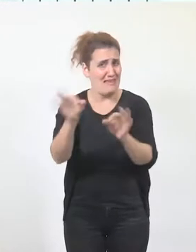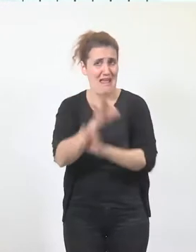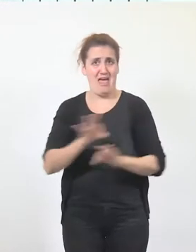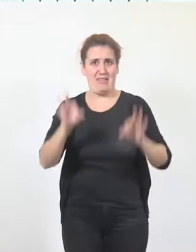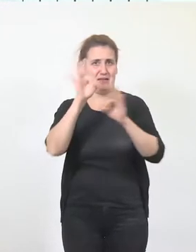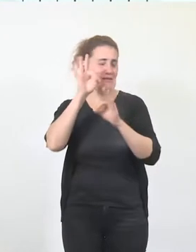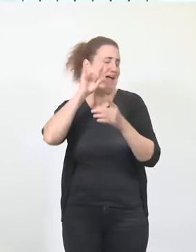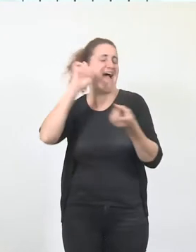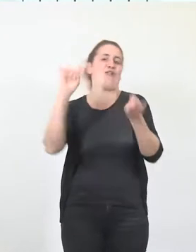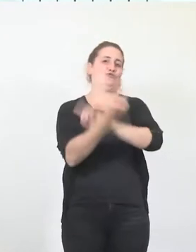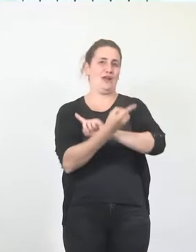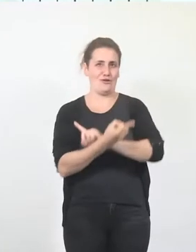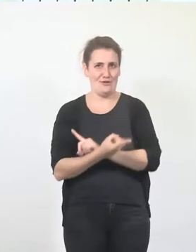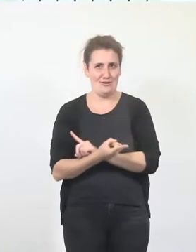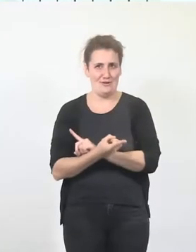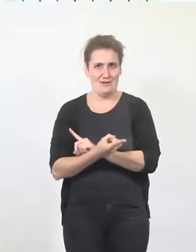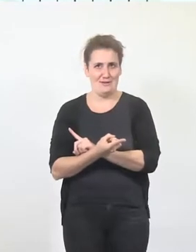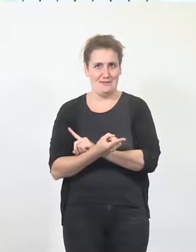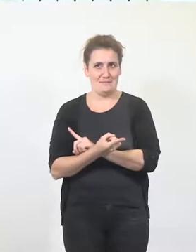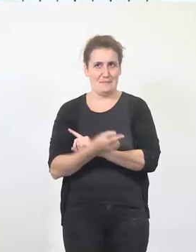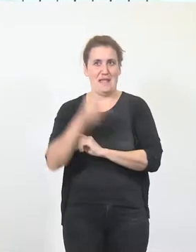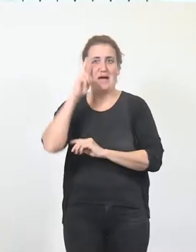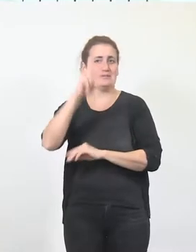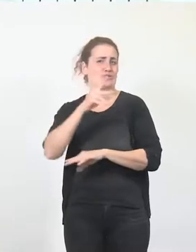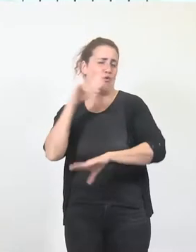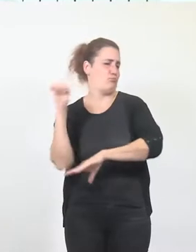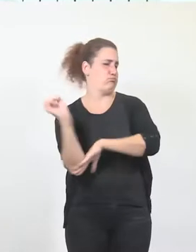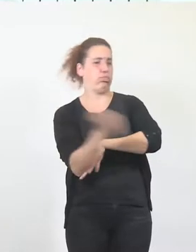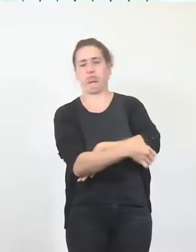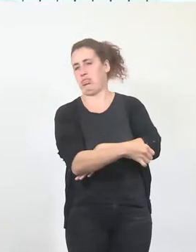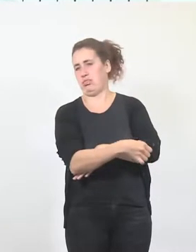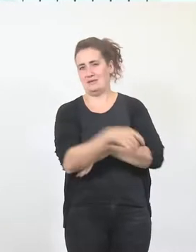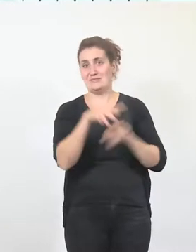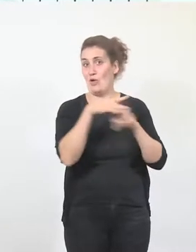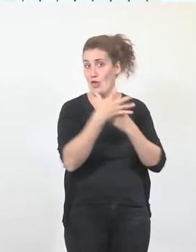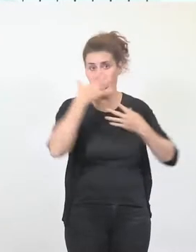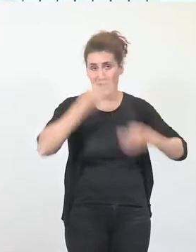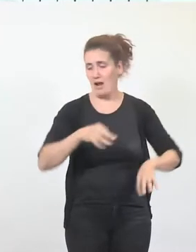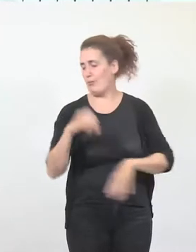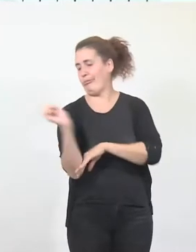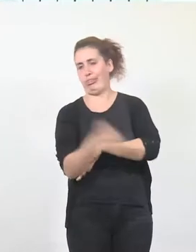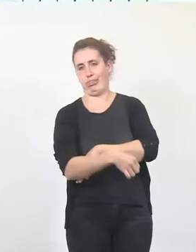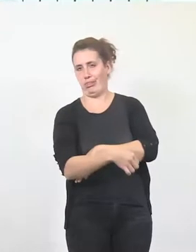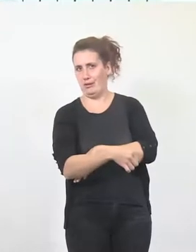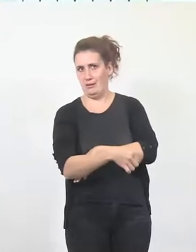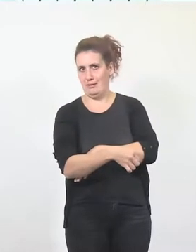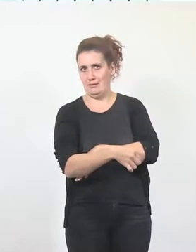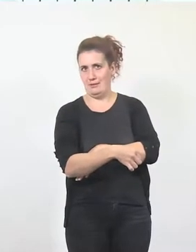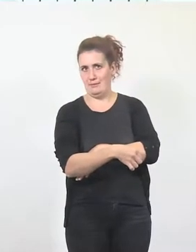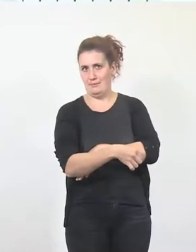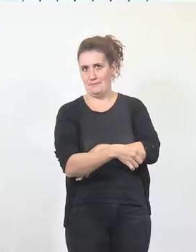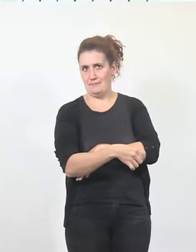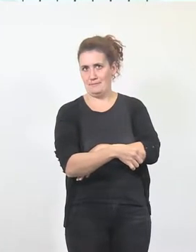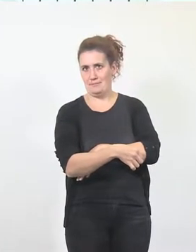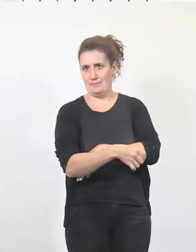habido una ignoración de la situación real, no se ha tenido en